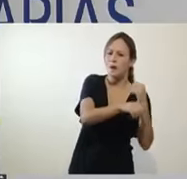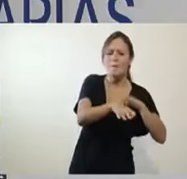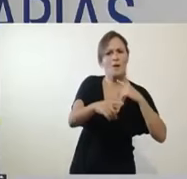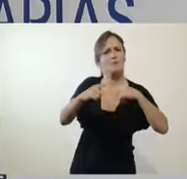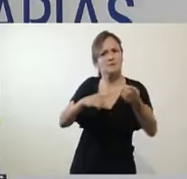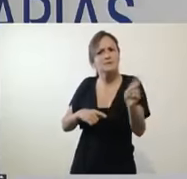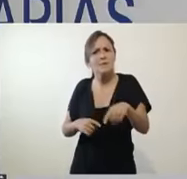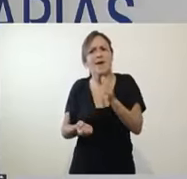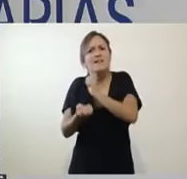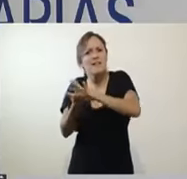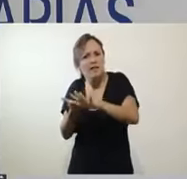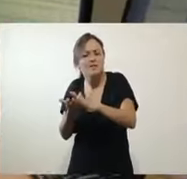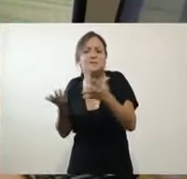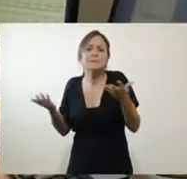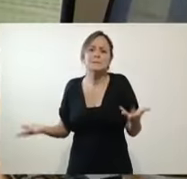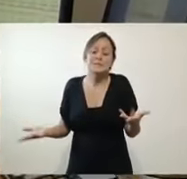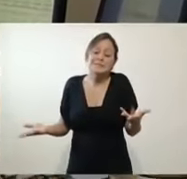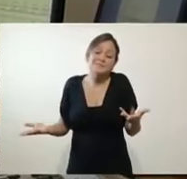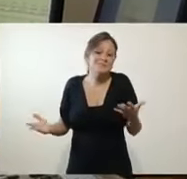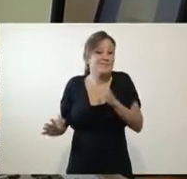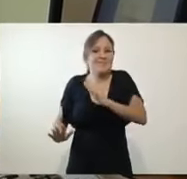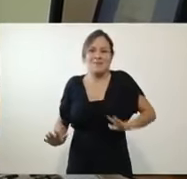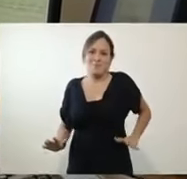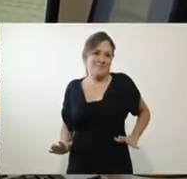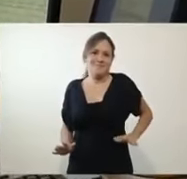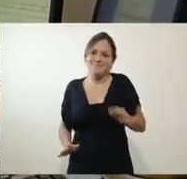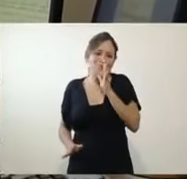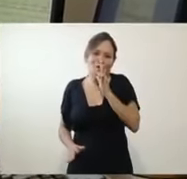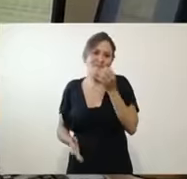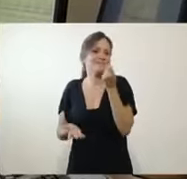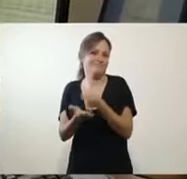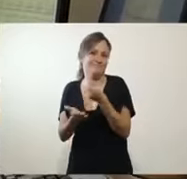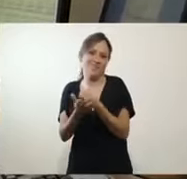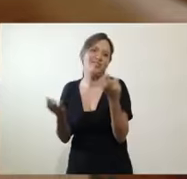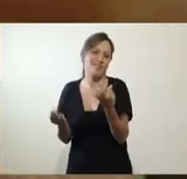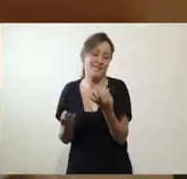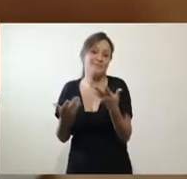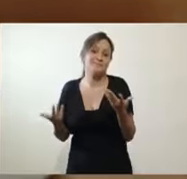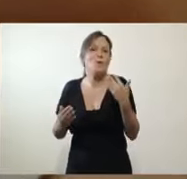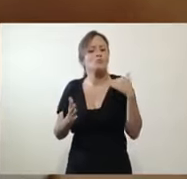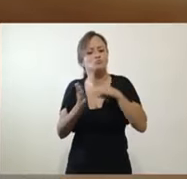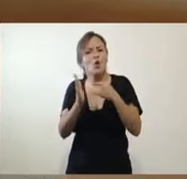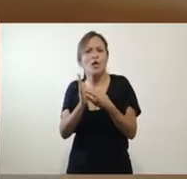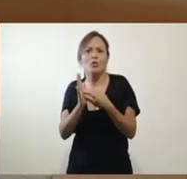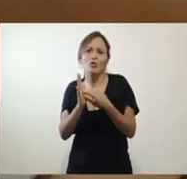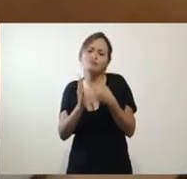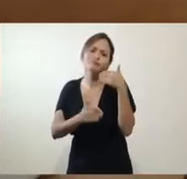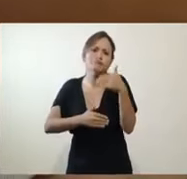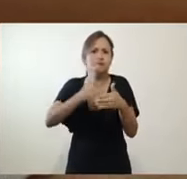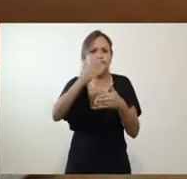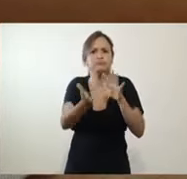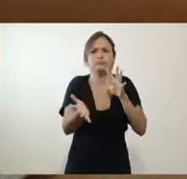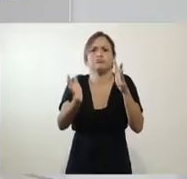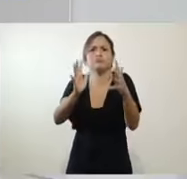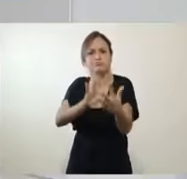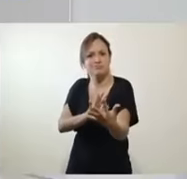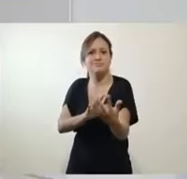gratis, pero por lo pronto todavía siguen costando dinero. Es un proyecto que va evolucionando